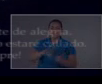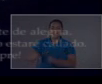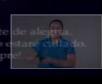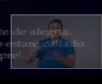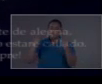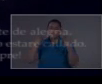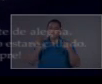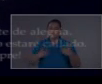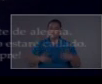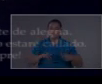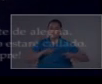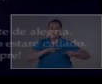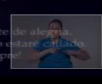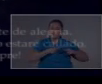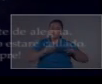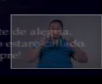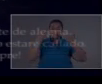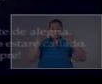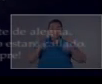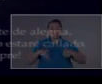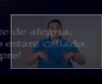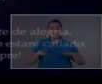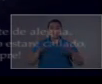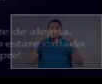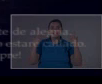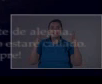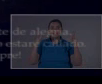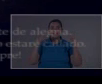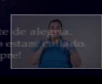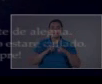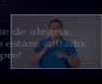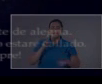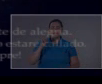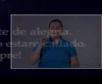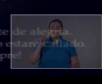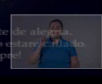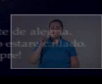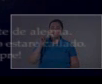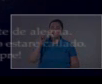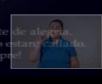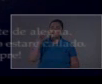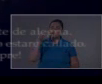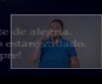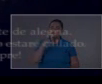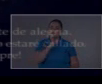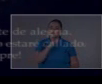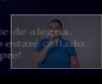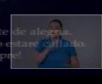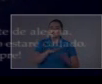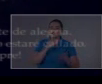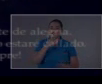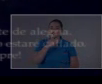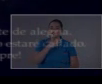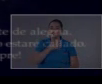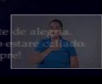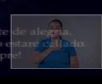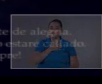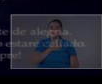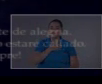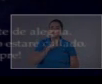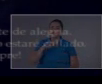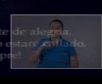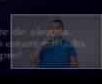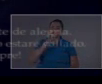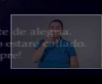alegría. Por lo tanto, a ti cantaré gloria mía y no estaré callado. Jehová, Dios mío, te alabaré para